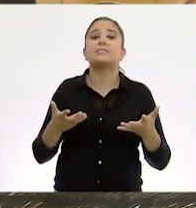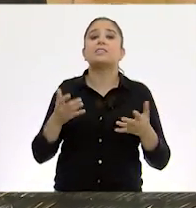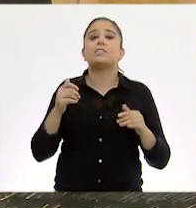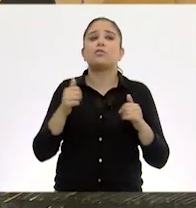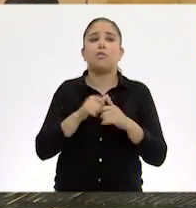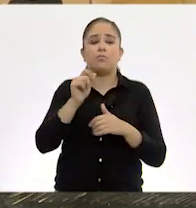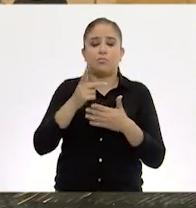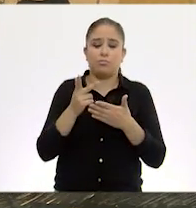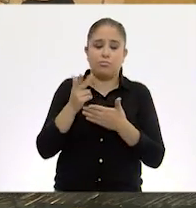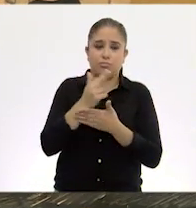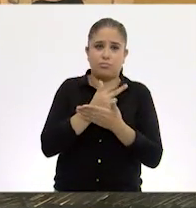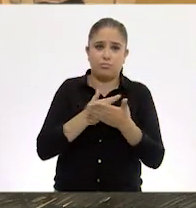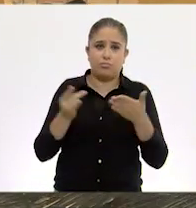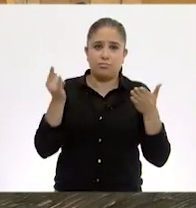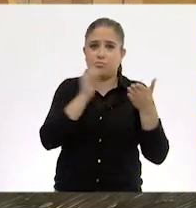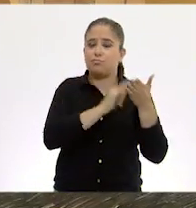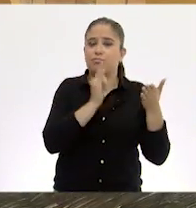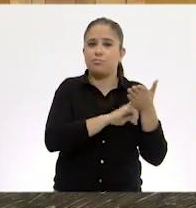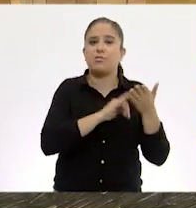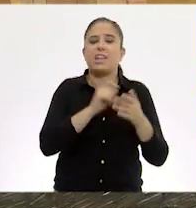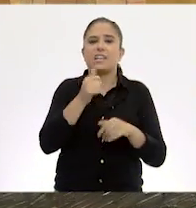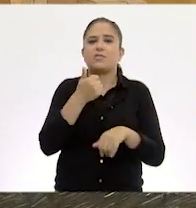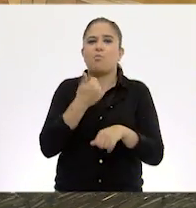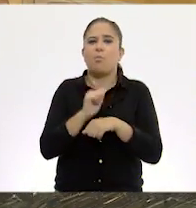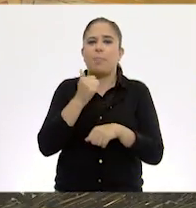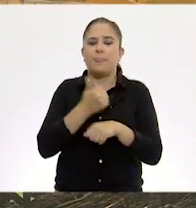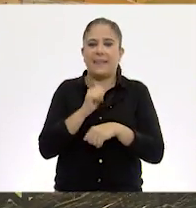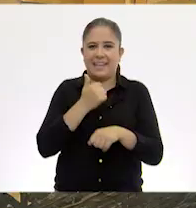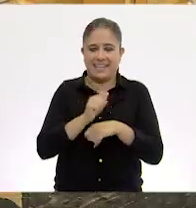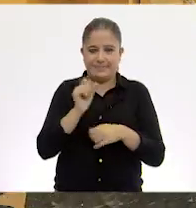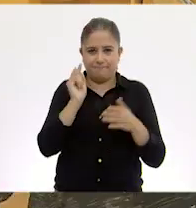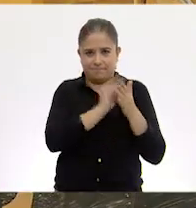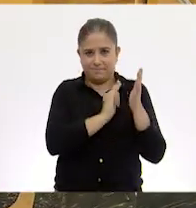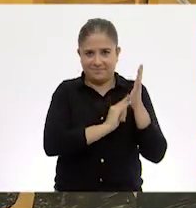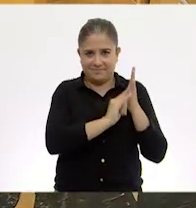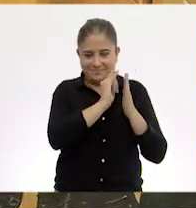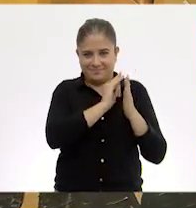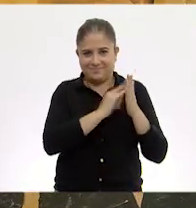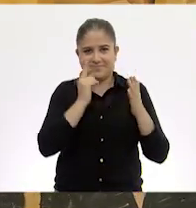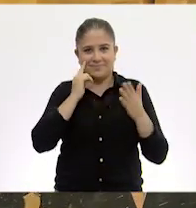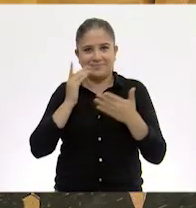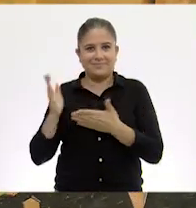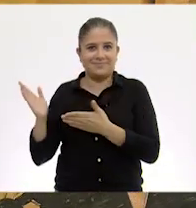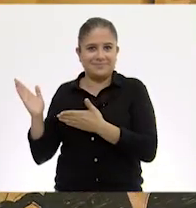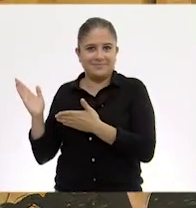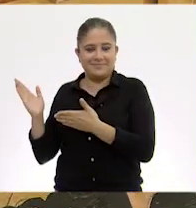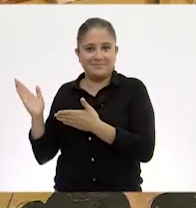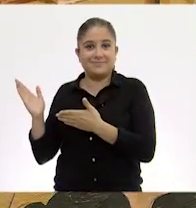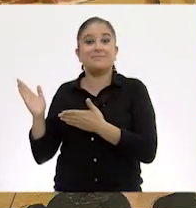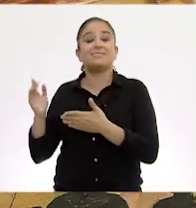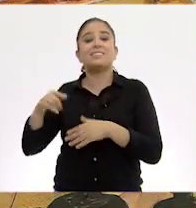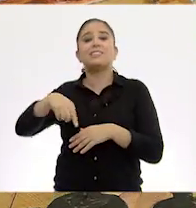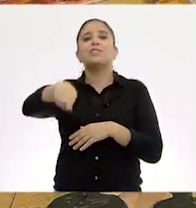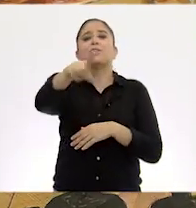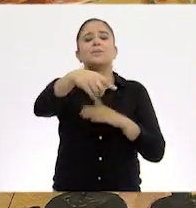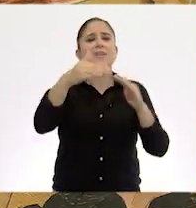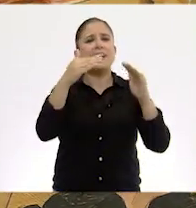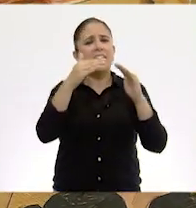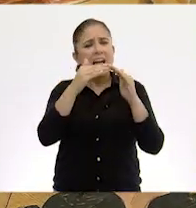catálogo que tenía mi mamá, que era de botellas. Sí, perfecto, mira. Ahí están, miren, las lo botellas. Que pueden hacer niños allá en